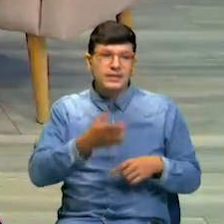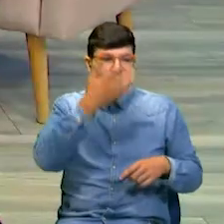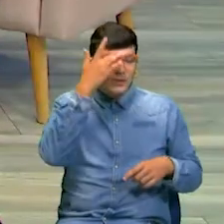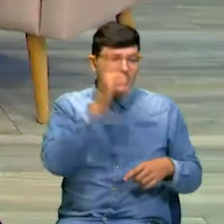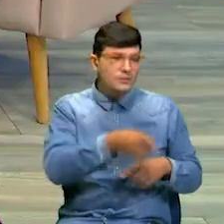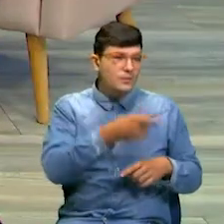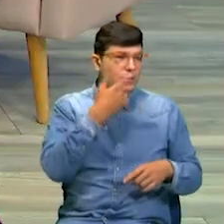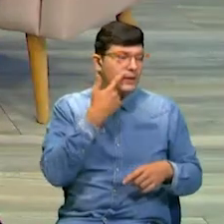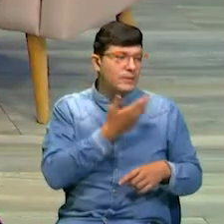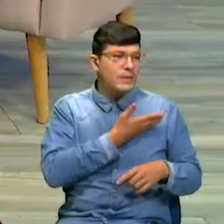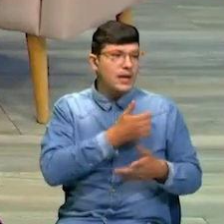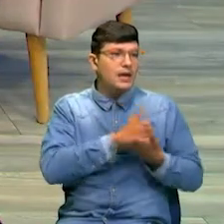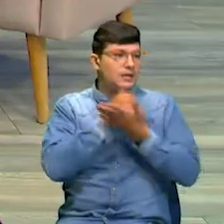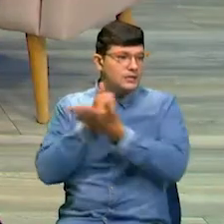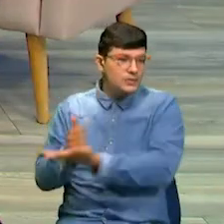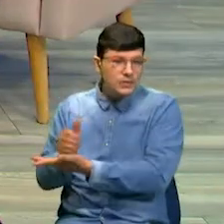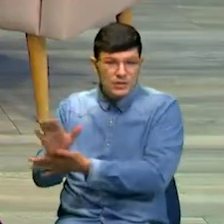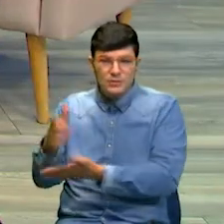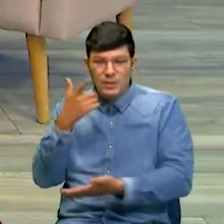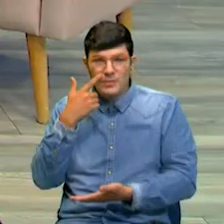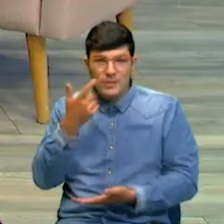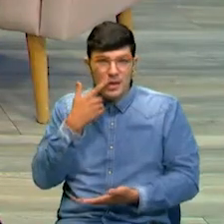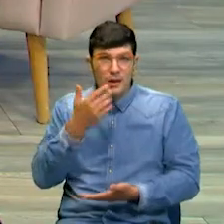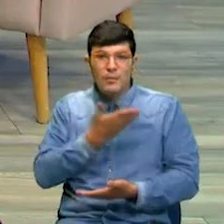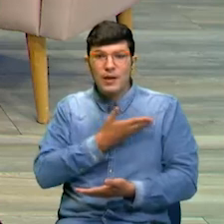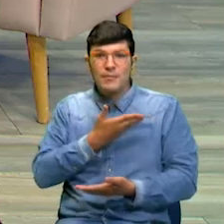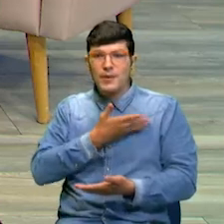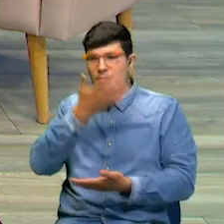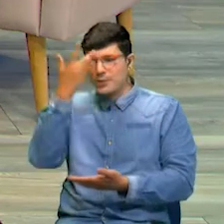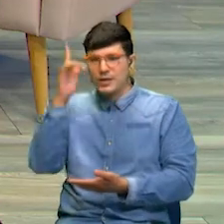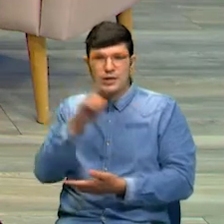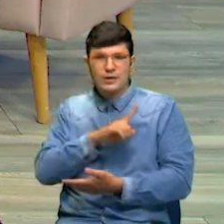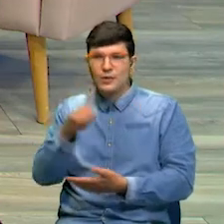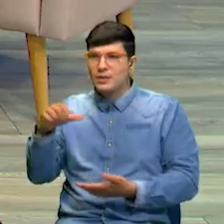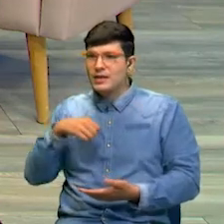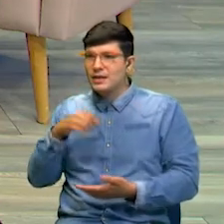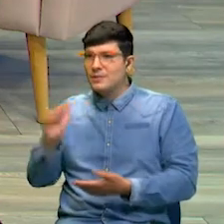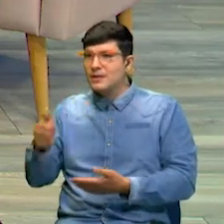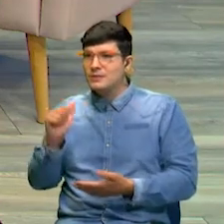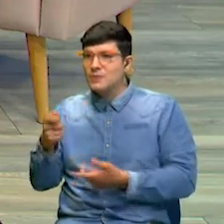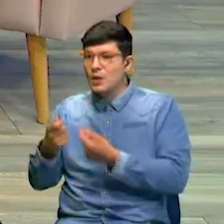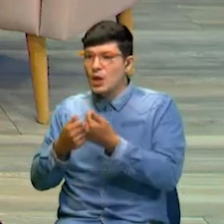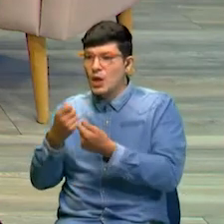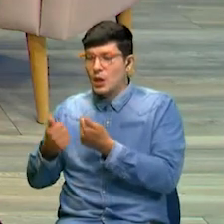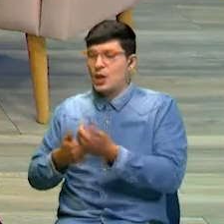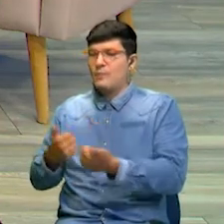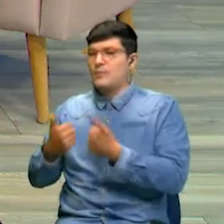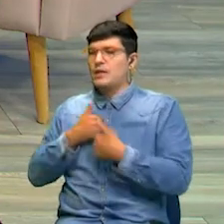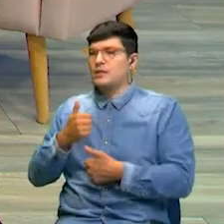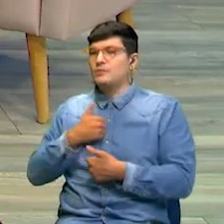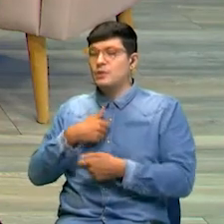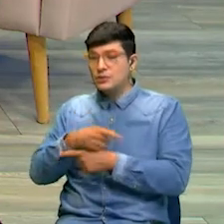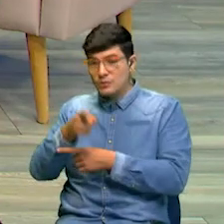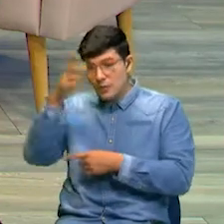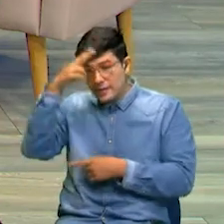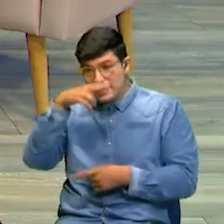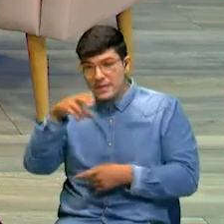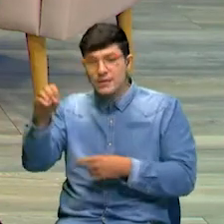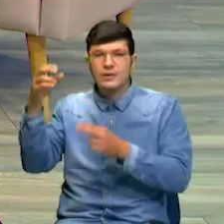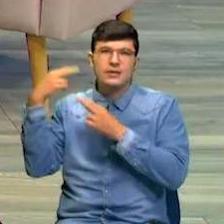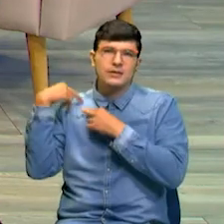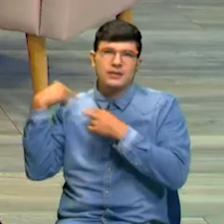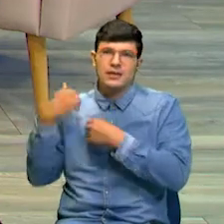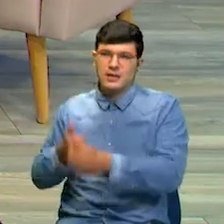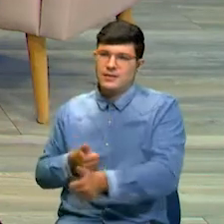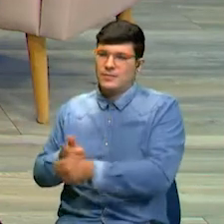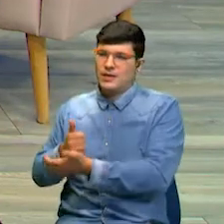obligación de ayudar a su papá. ¿Por qué? Porque no tiene los medios, no tiene cómo sostenerse él por sus propios medios y él como su hijo está en la obligación